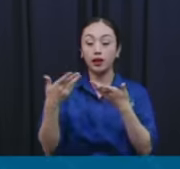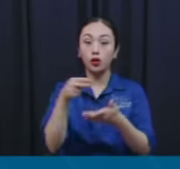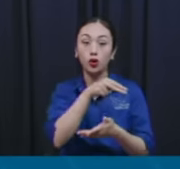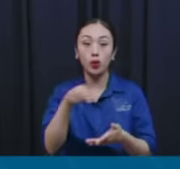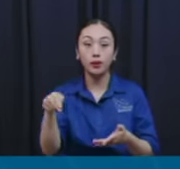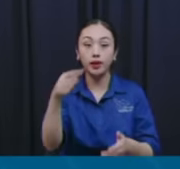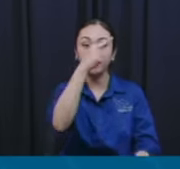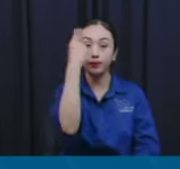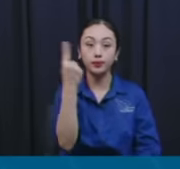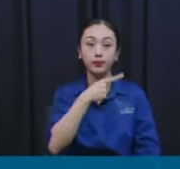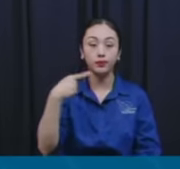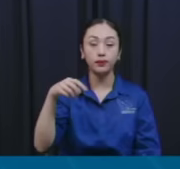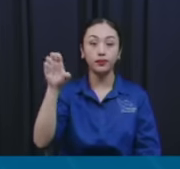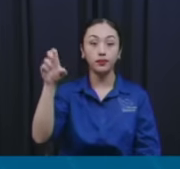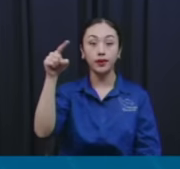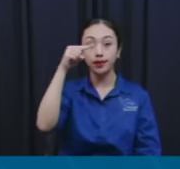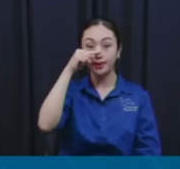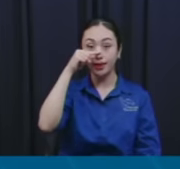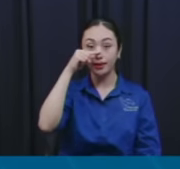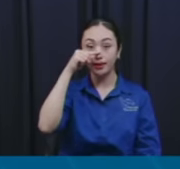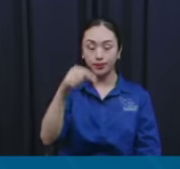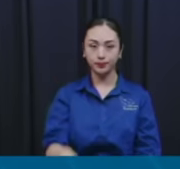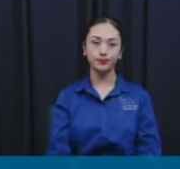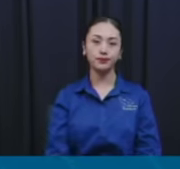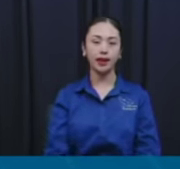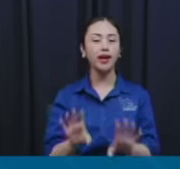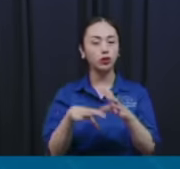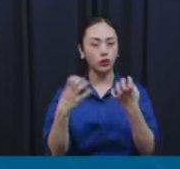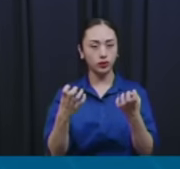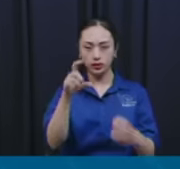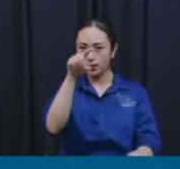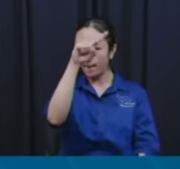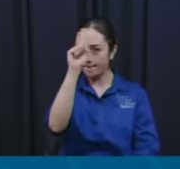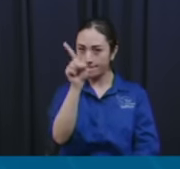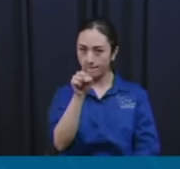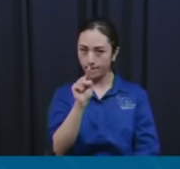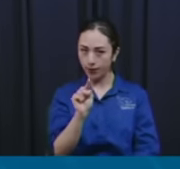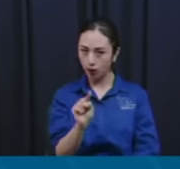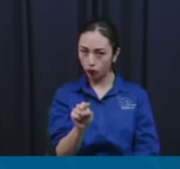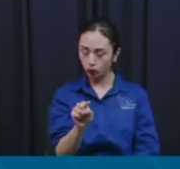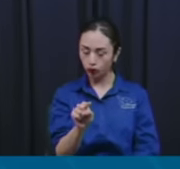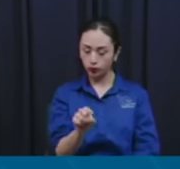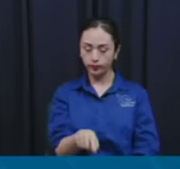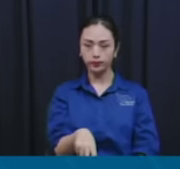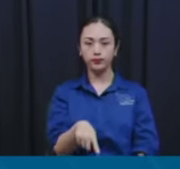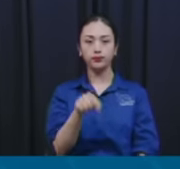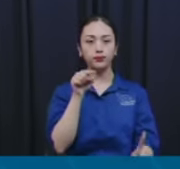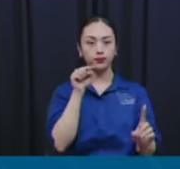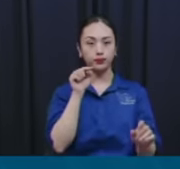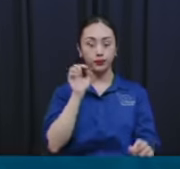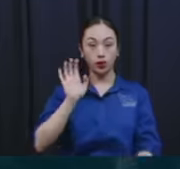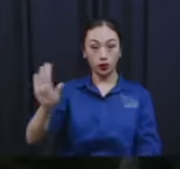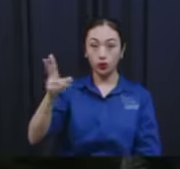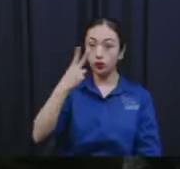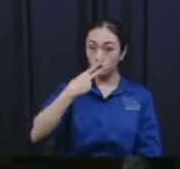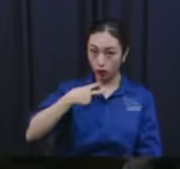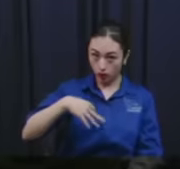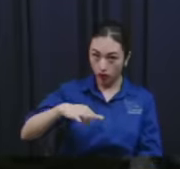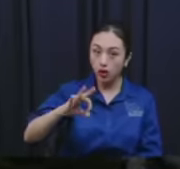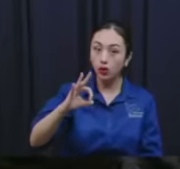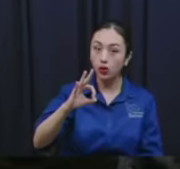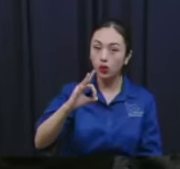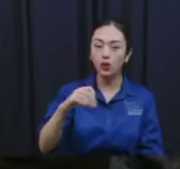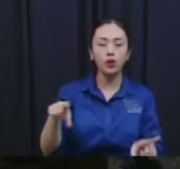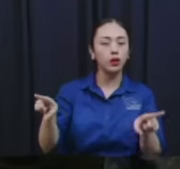set o sea pregunto set tenía la imagen